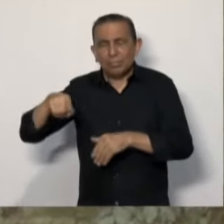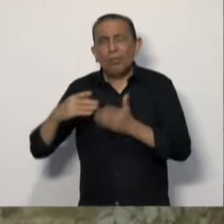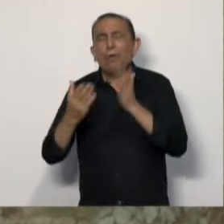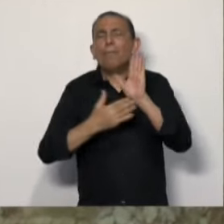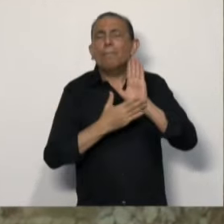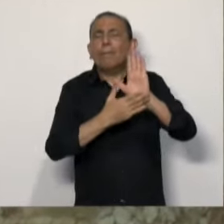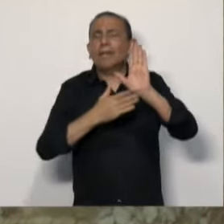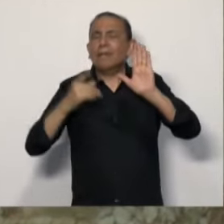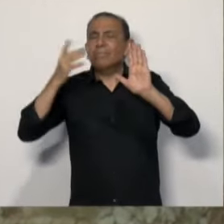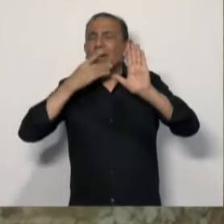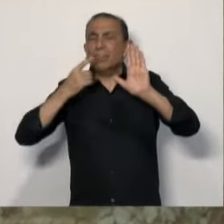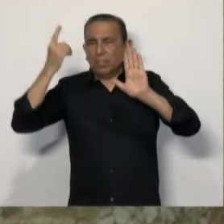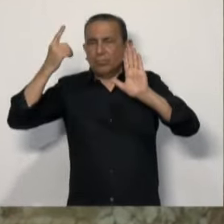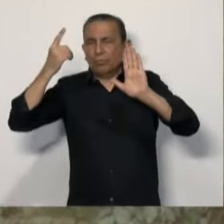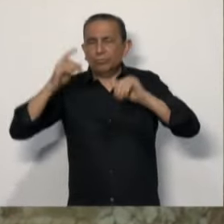del Señor.